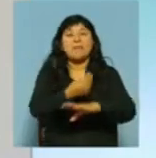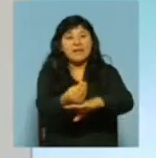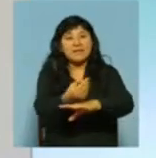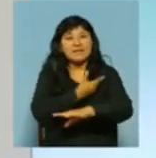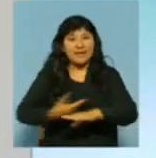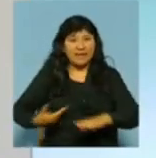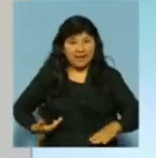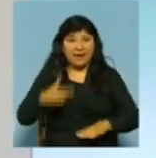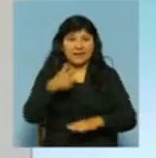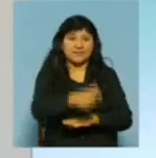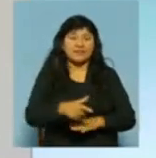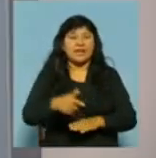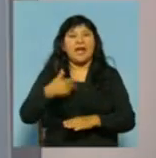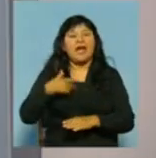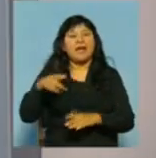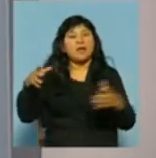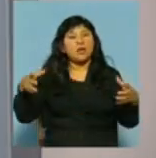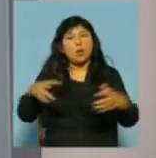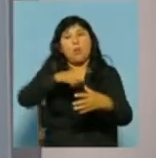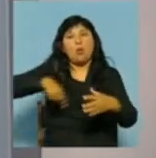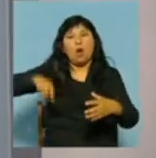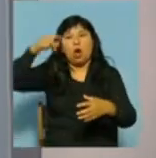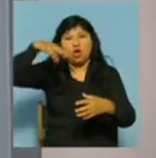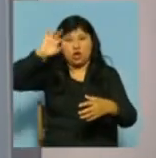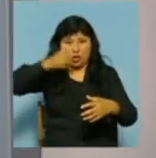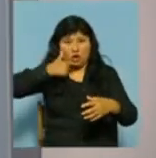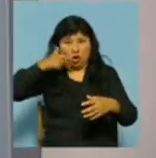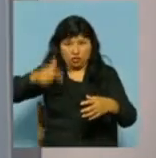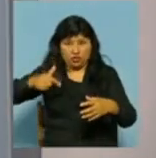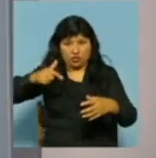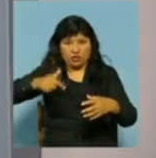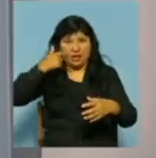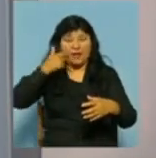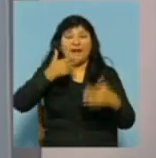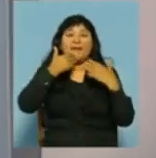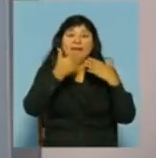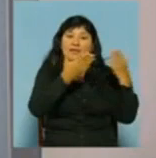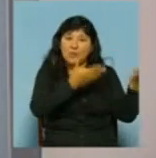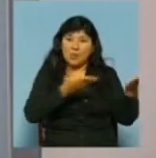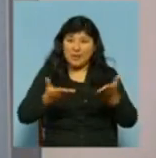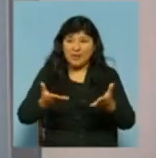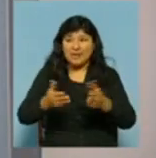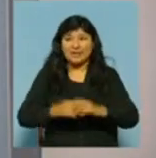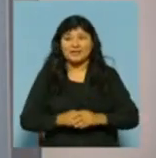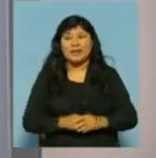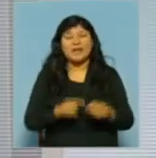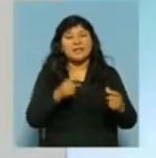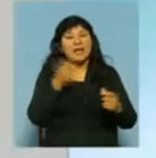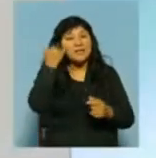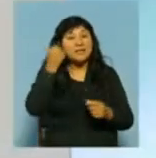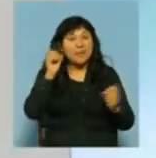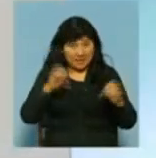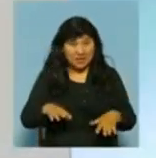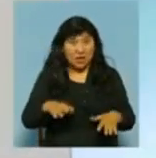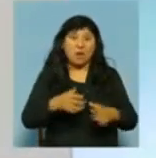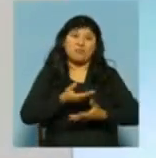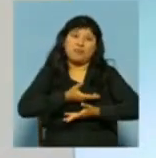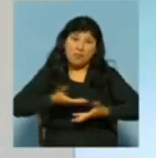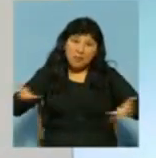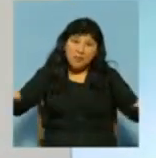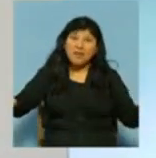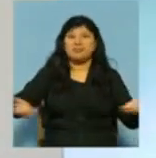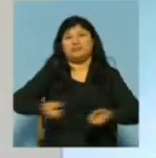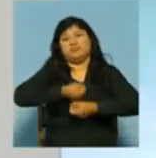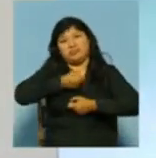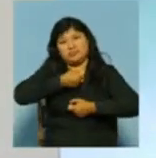entonces estudio le agradecemos como le va muy buenas tardes gracias por venir gracias ya está en plena campaña no recorriendo el país ahora en